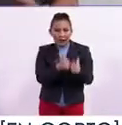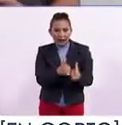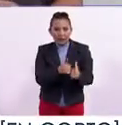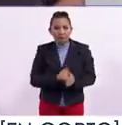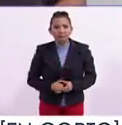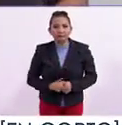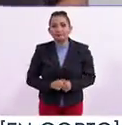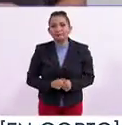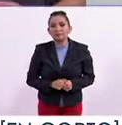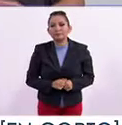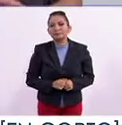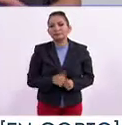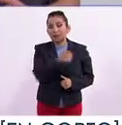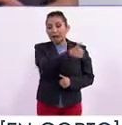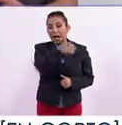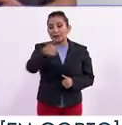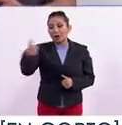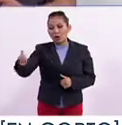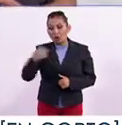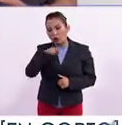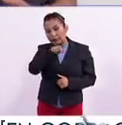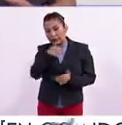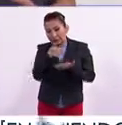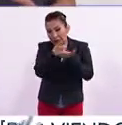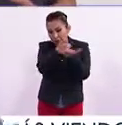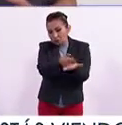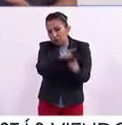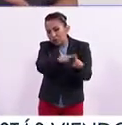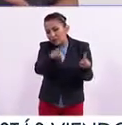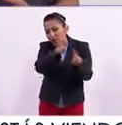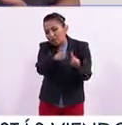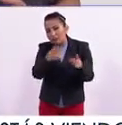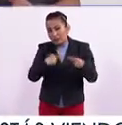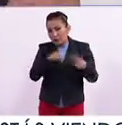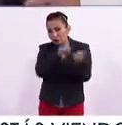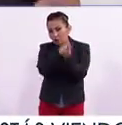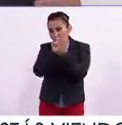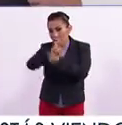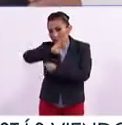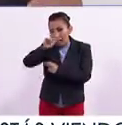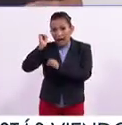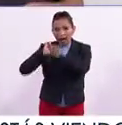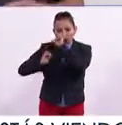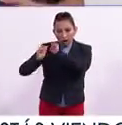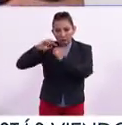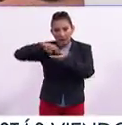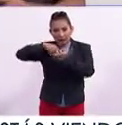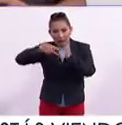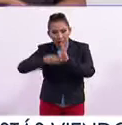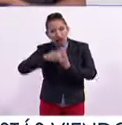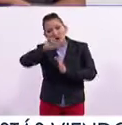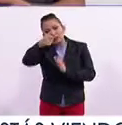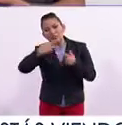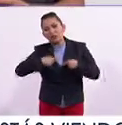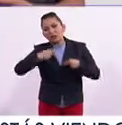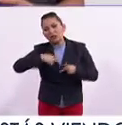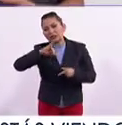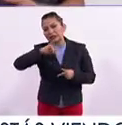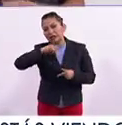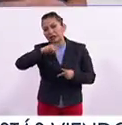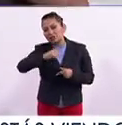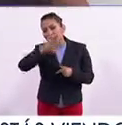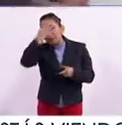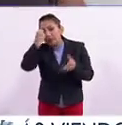Cada uno le ha permitido colaborar con varios profesionales como arqueólogos, arquitectos y otros ingenieros, de los que aprende nuevas cosas